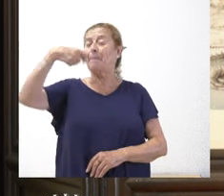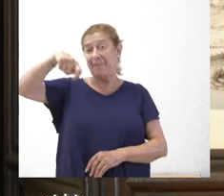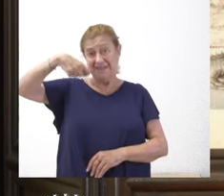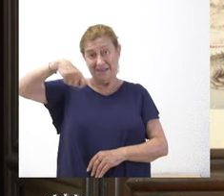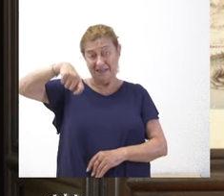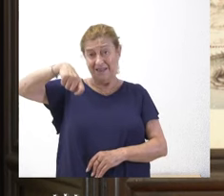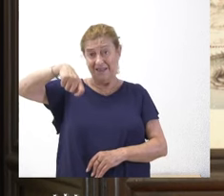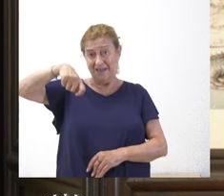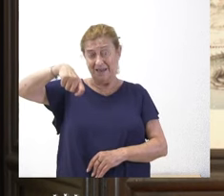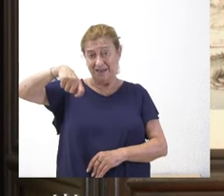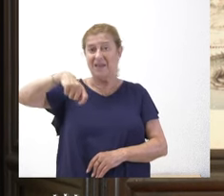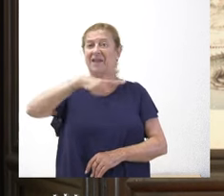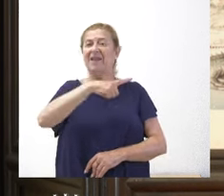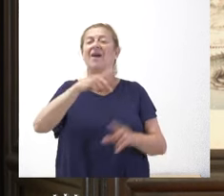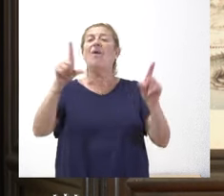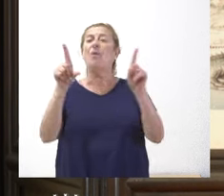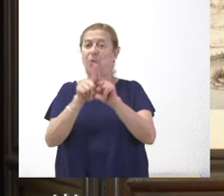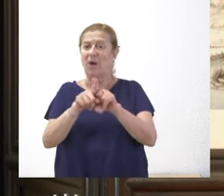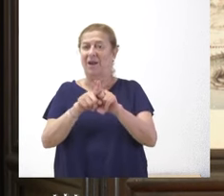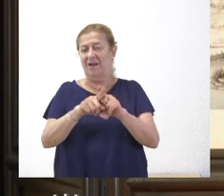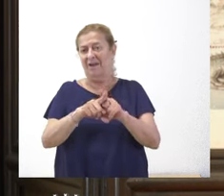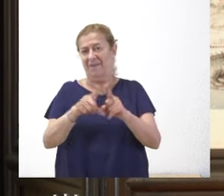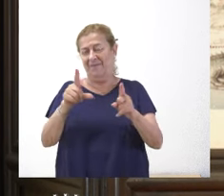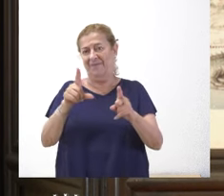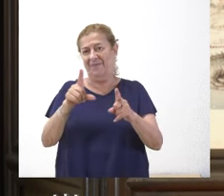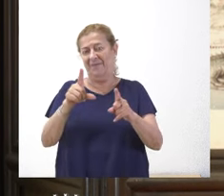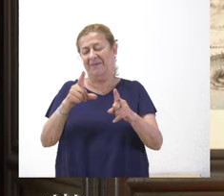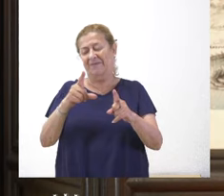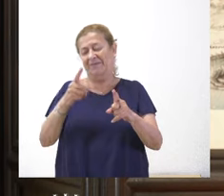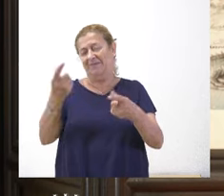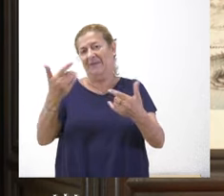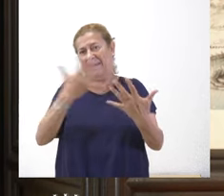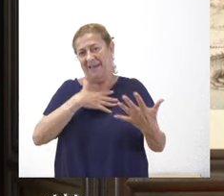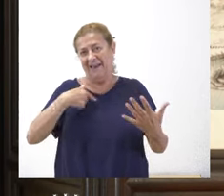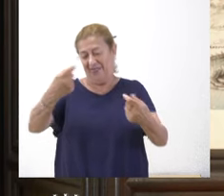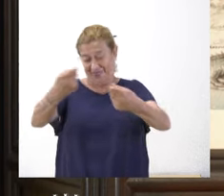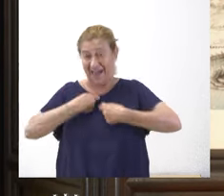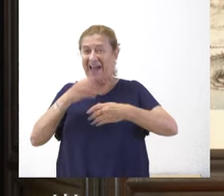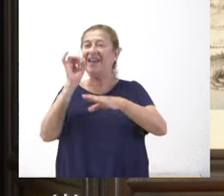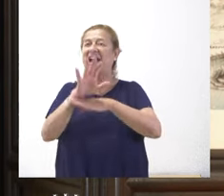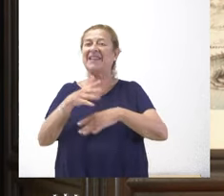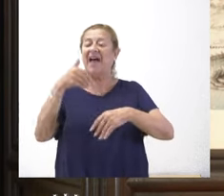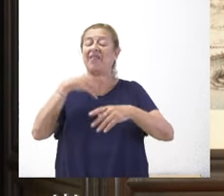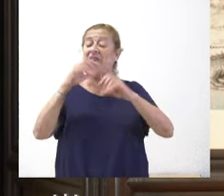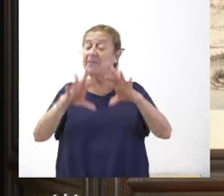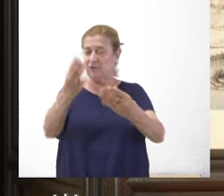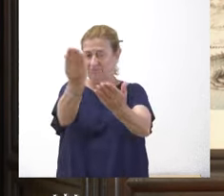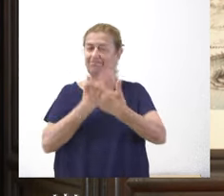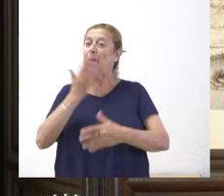eh ha tenido la deferencia de entregarme la carta de dimisión